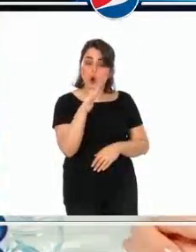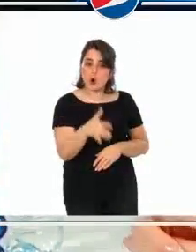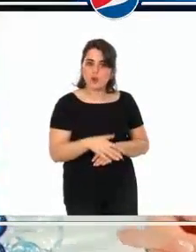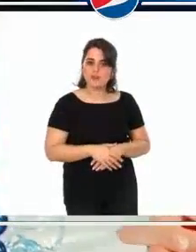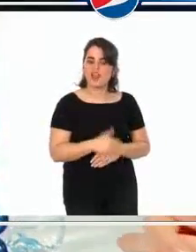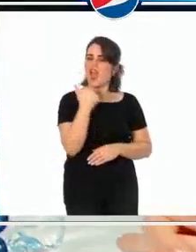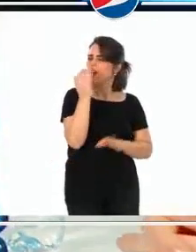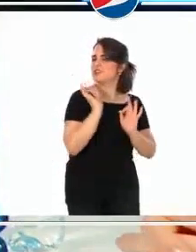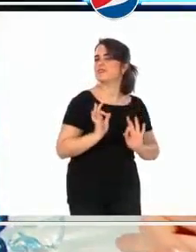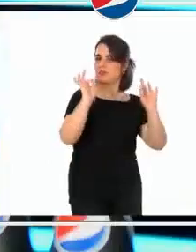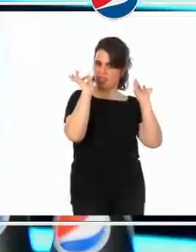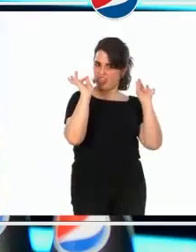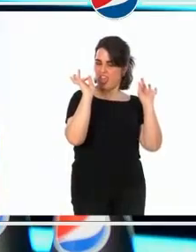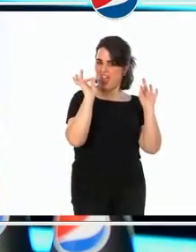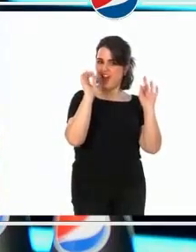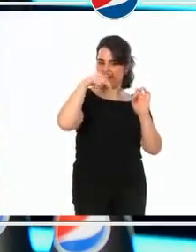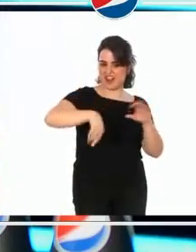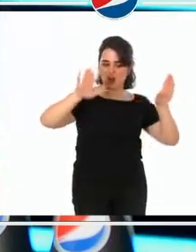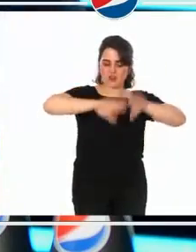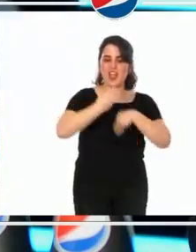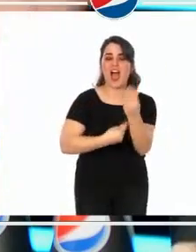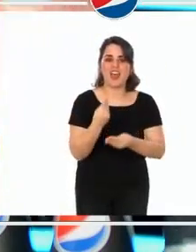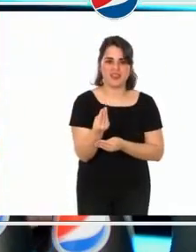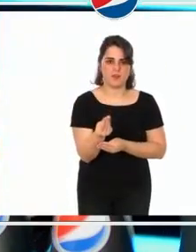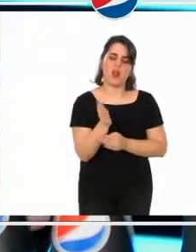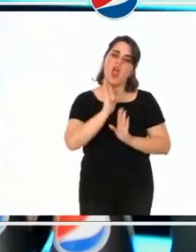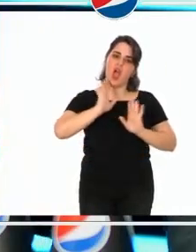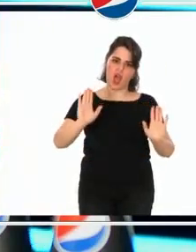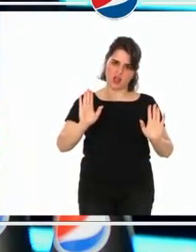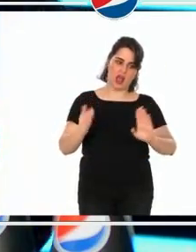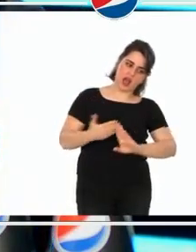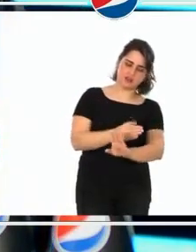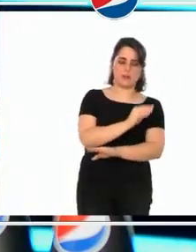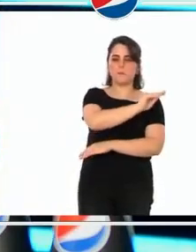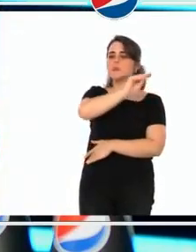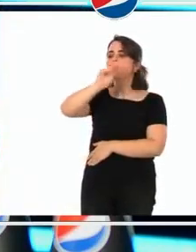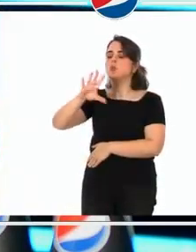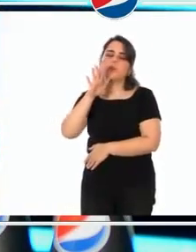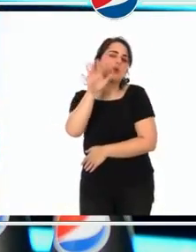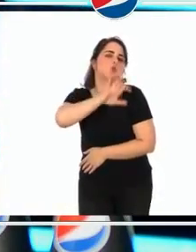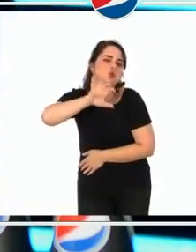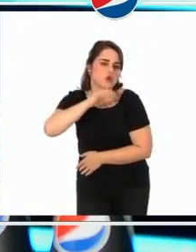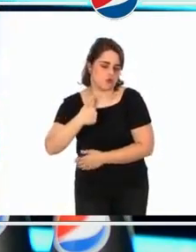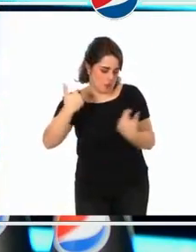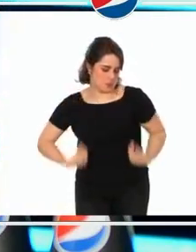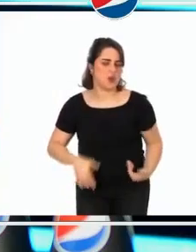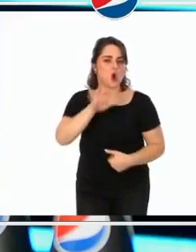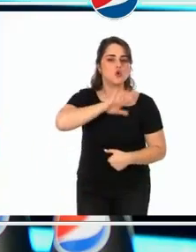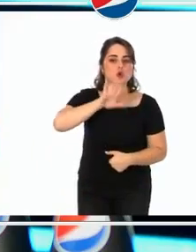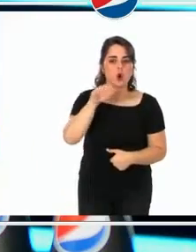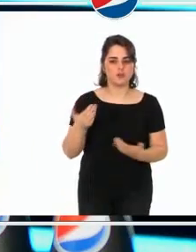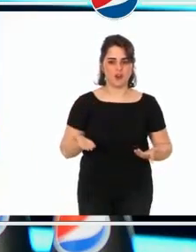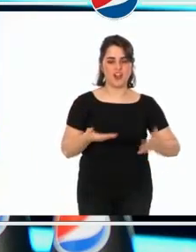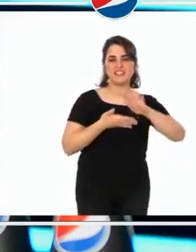muy especial que se va a hacer esta noche. Pero antes os quería preguntar, por curiosidad, soy un curioso, ¿cuáles han